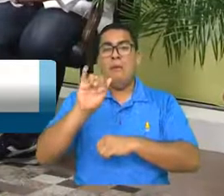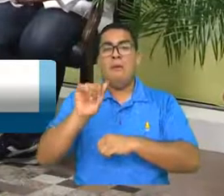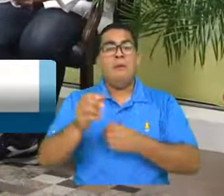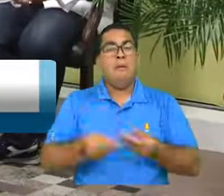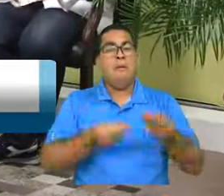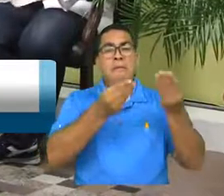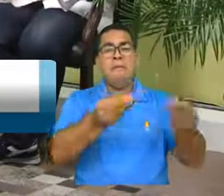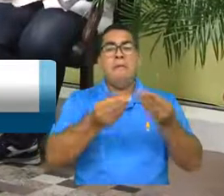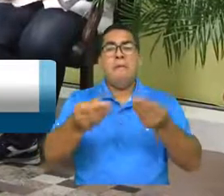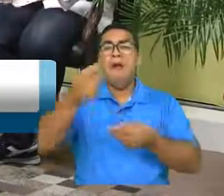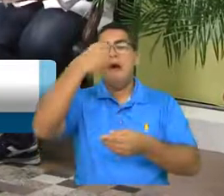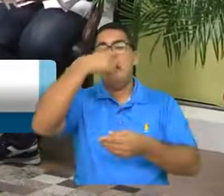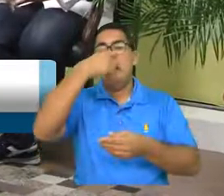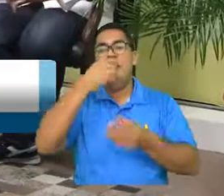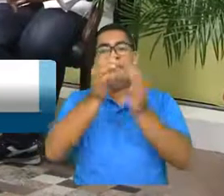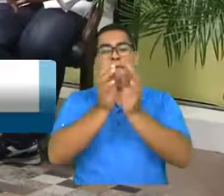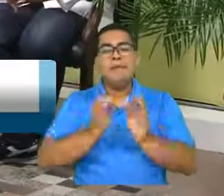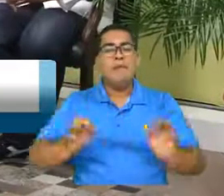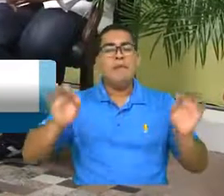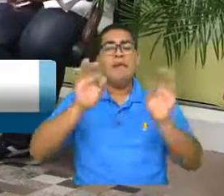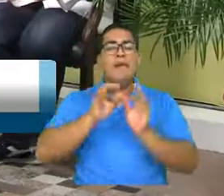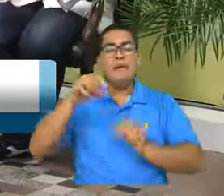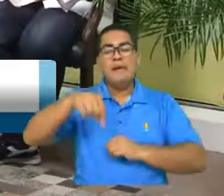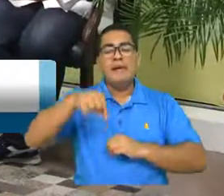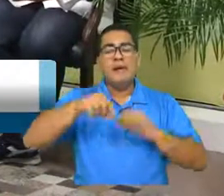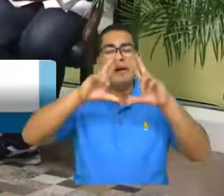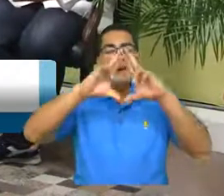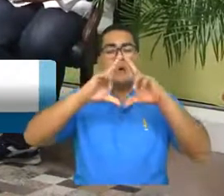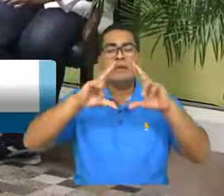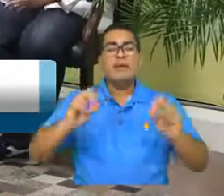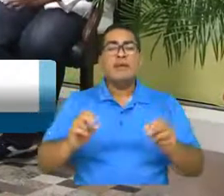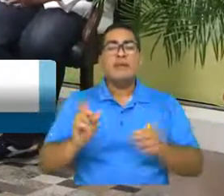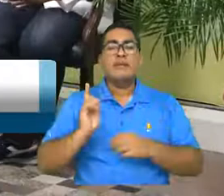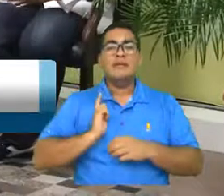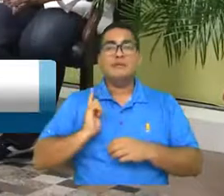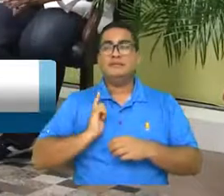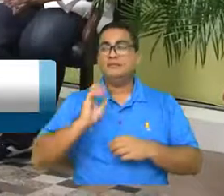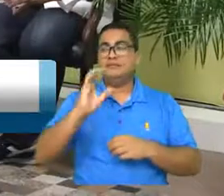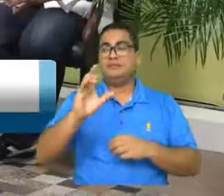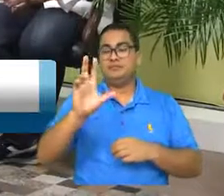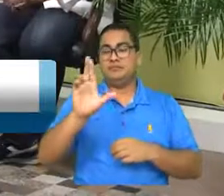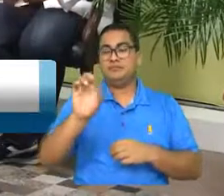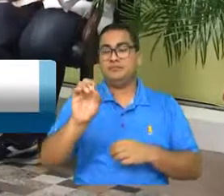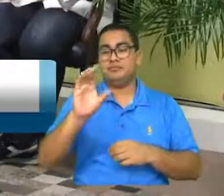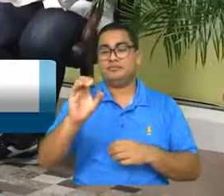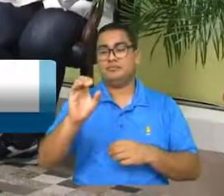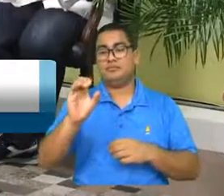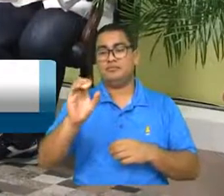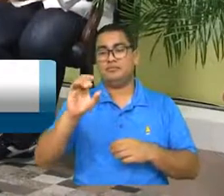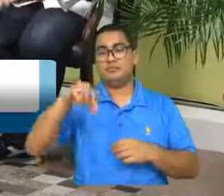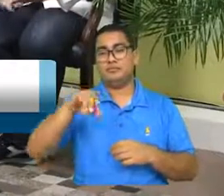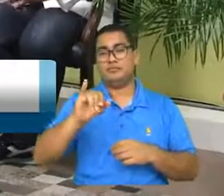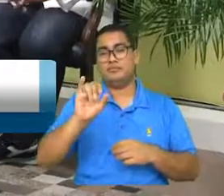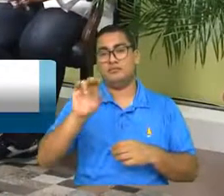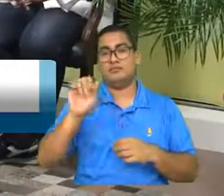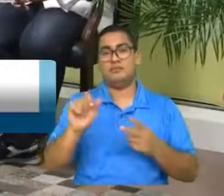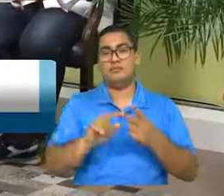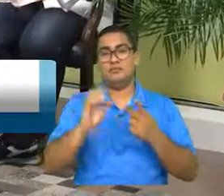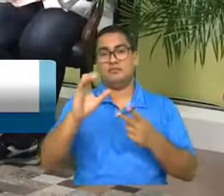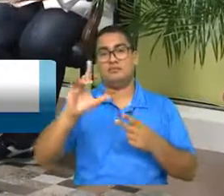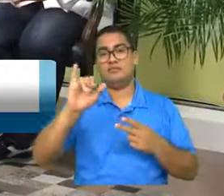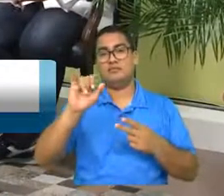importante de esto? Afortunadamente en Nicaragua usamos cloroquina y primaquina, que es un medicamento que